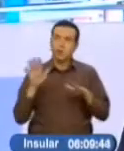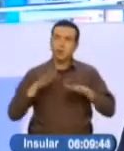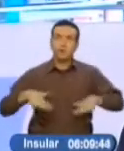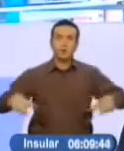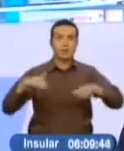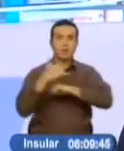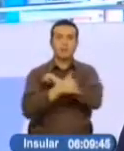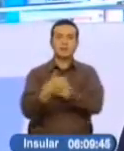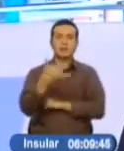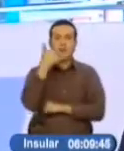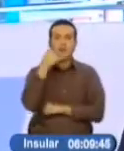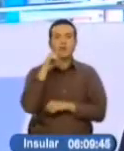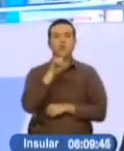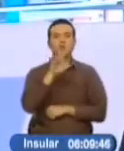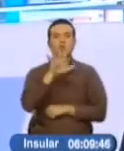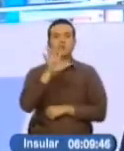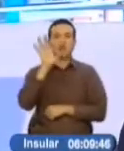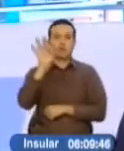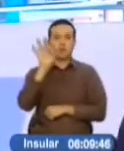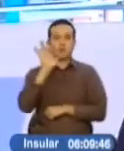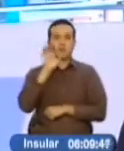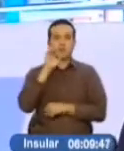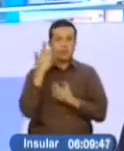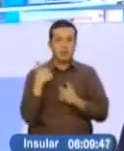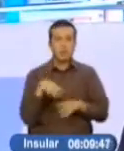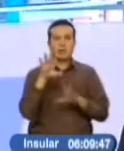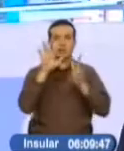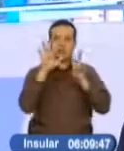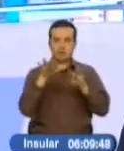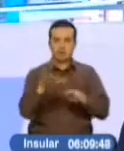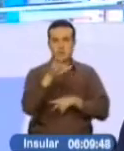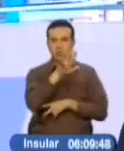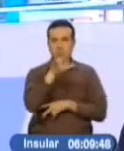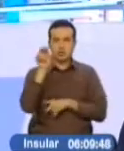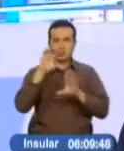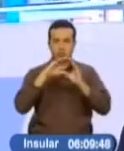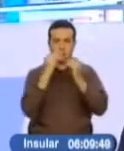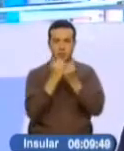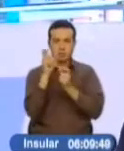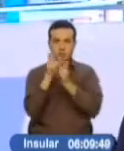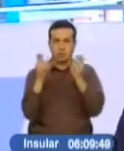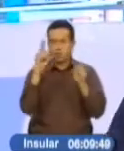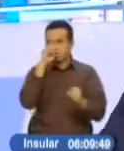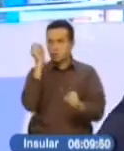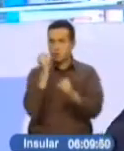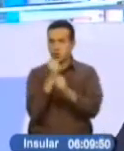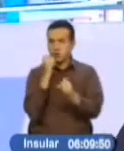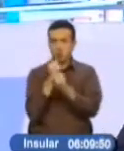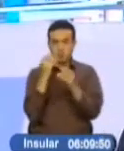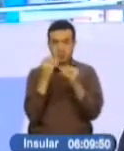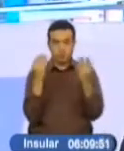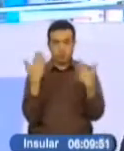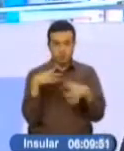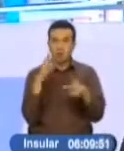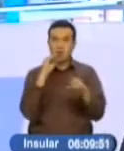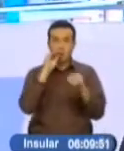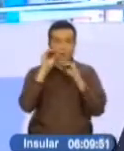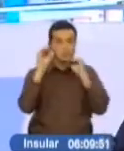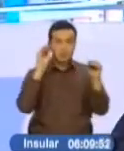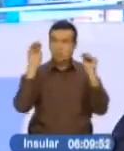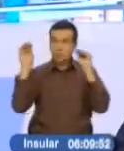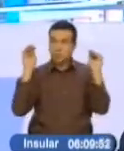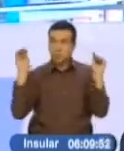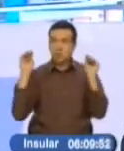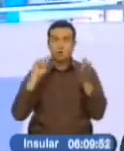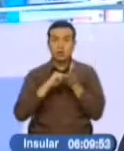país. Por favor, llámenos al 159. Ya hay 7.300 comités de usuario trabajando, muchos de ellos ya están reportando estas cosas.